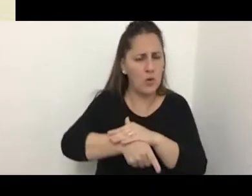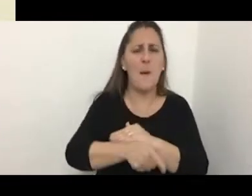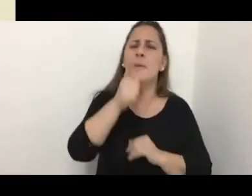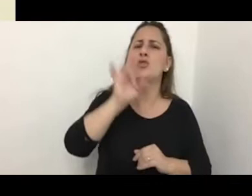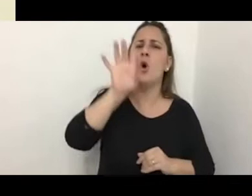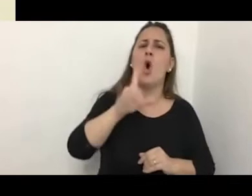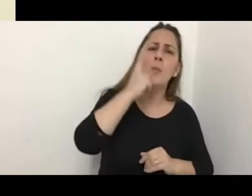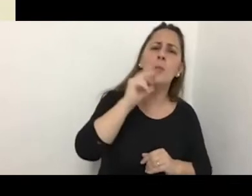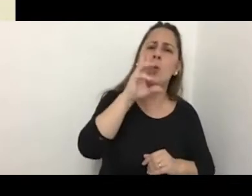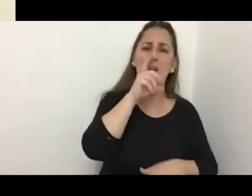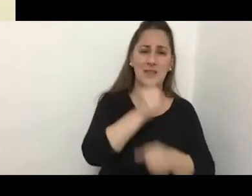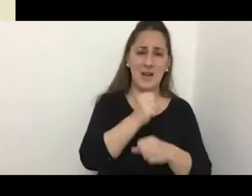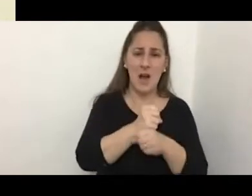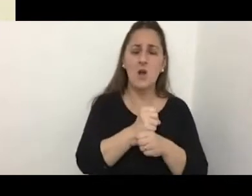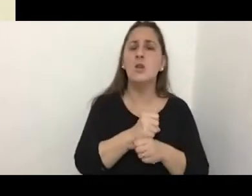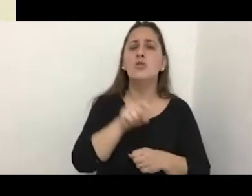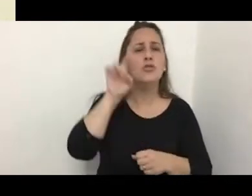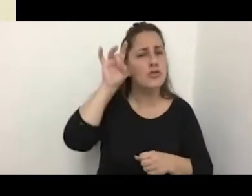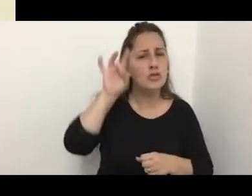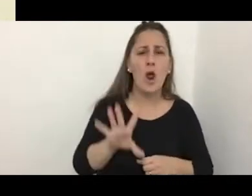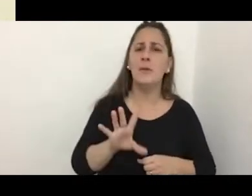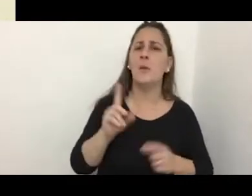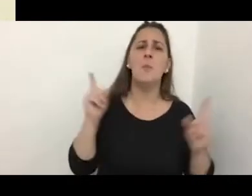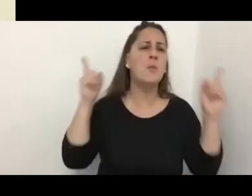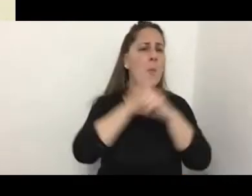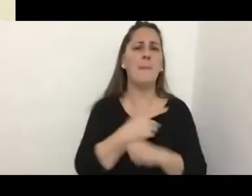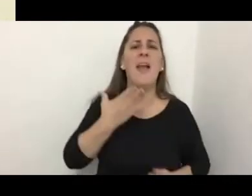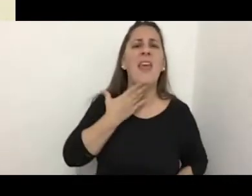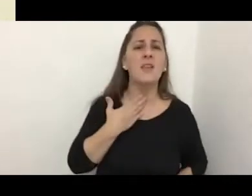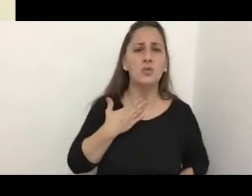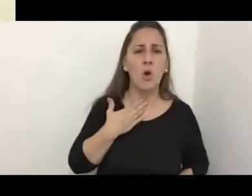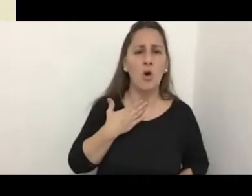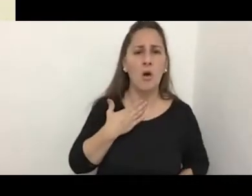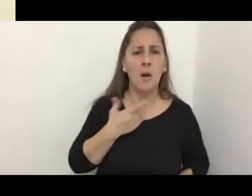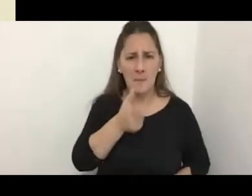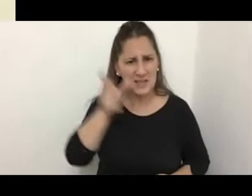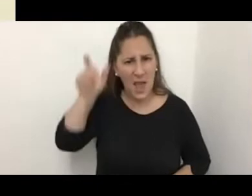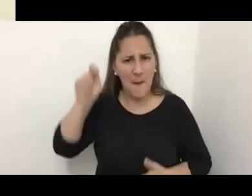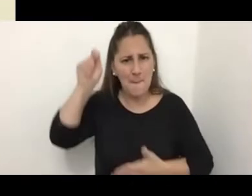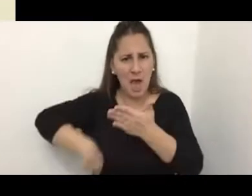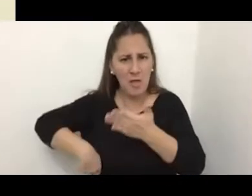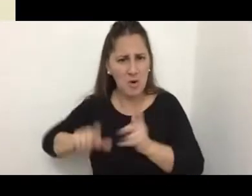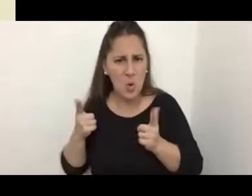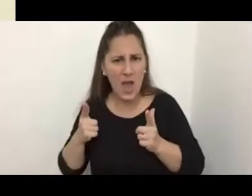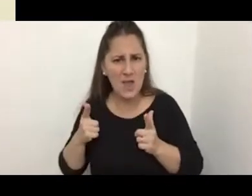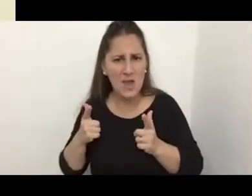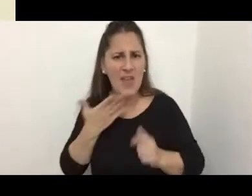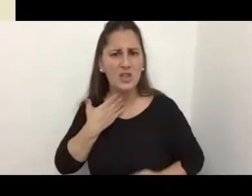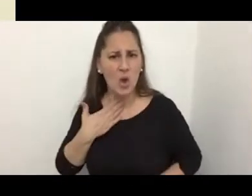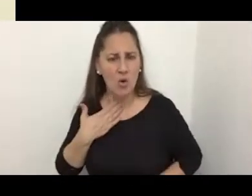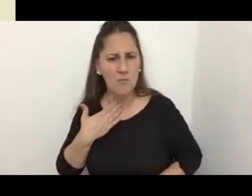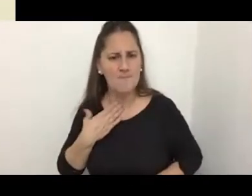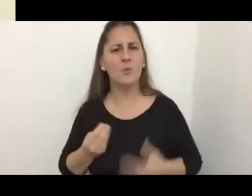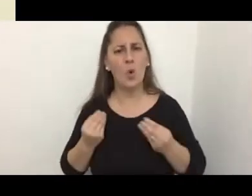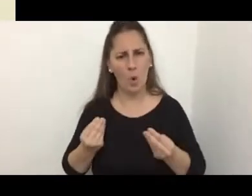y las trabajadoras tuvieran problemas de adicciones. A veces los empleadores no los tienen. Entonces, ¿cómo trato